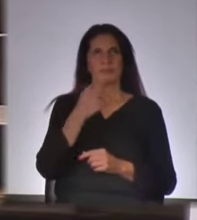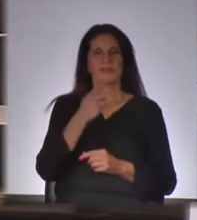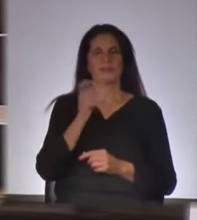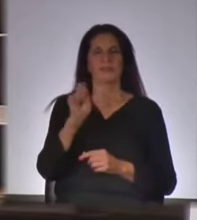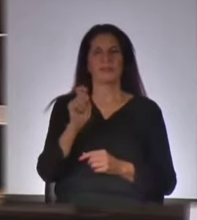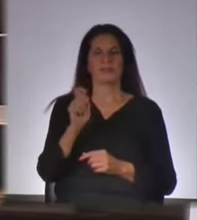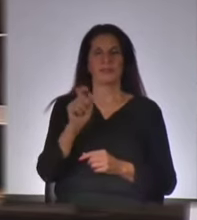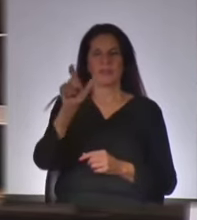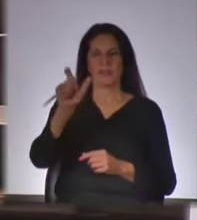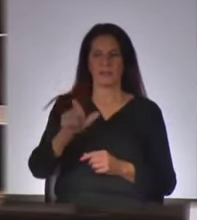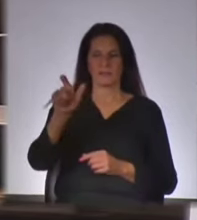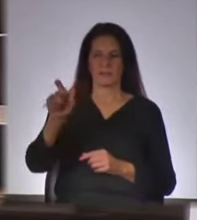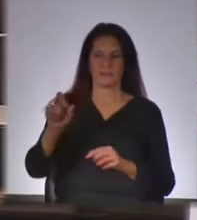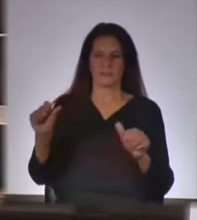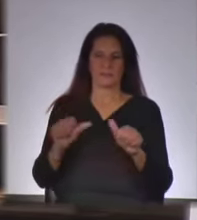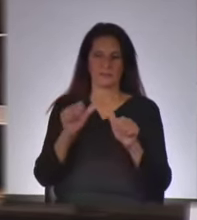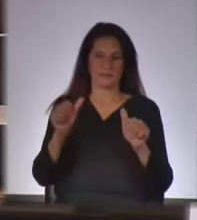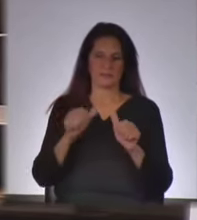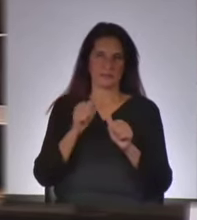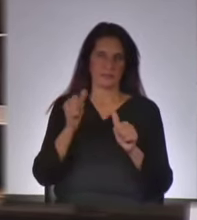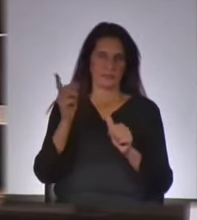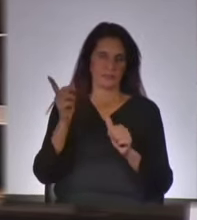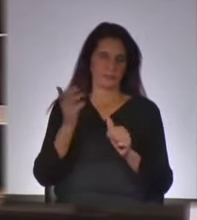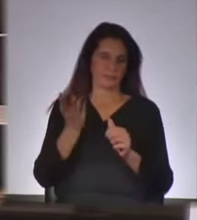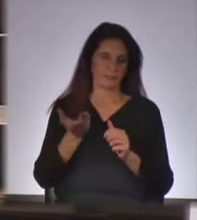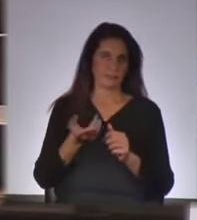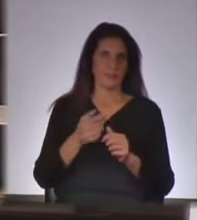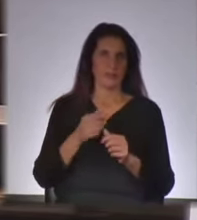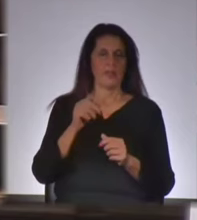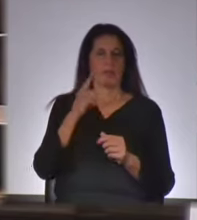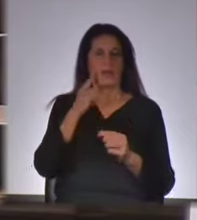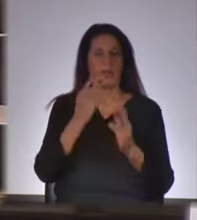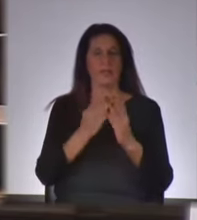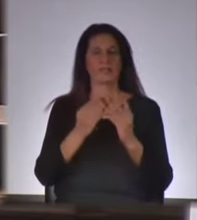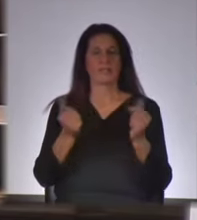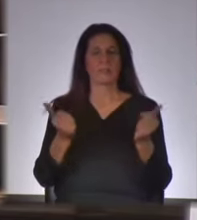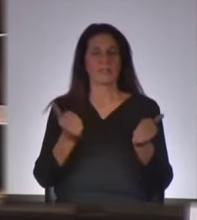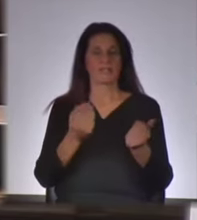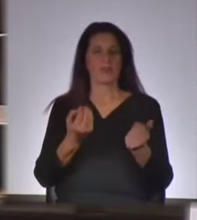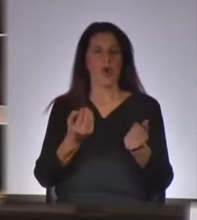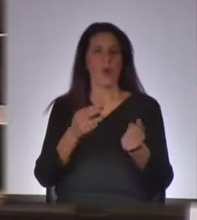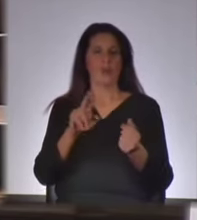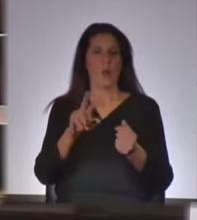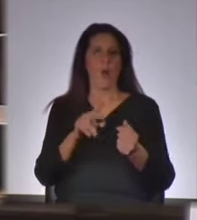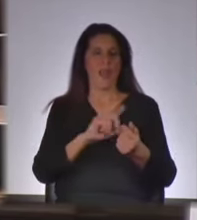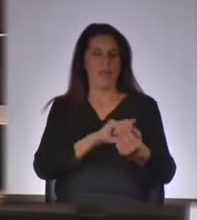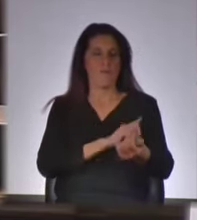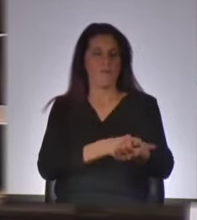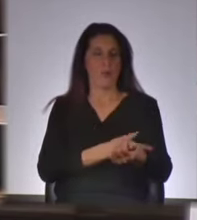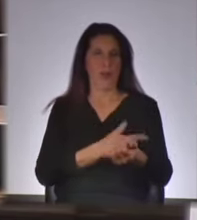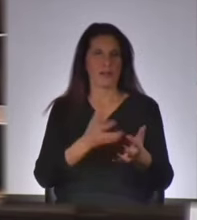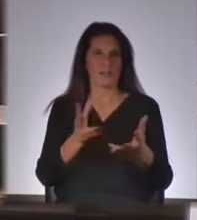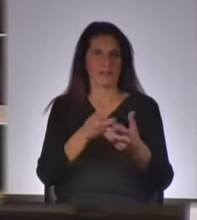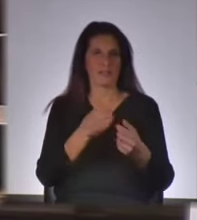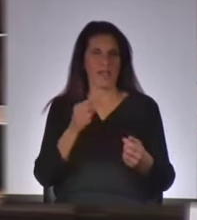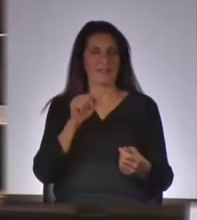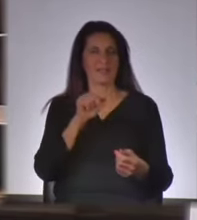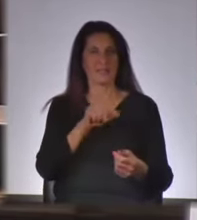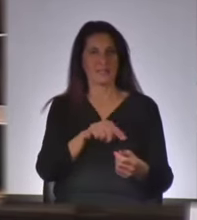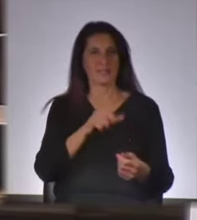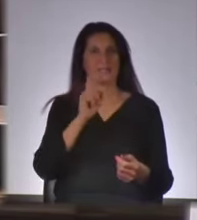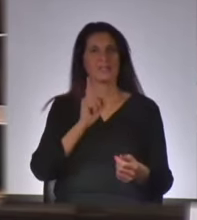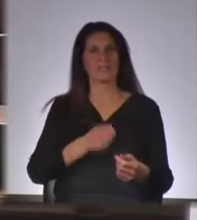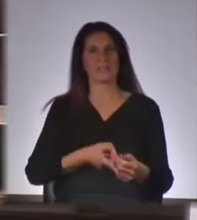esos delitos la desaparición forzada de ciudadanos y ciudadanos fue como decía el diputado ve a una metodología represiva decidía